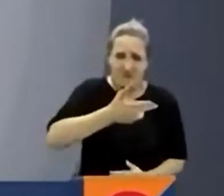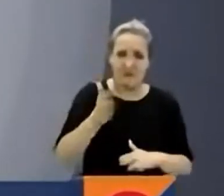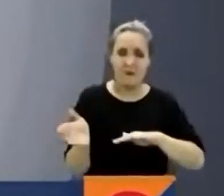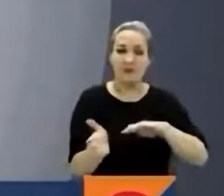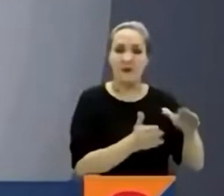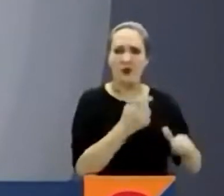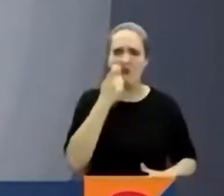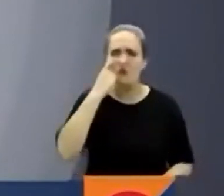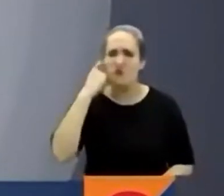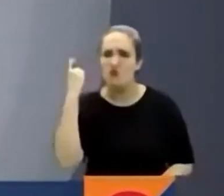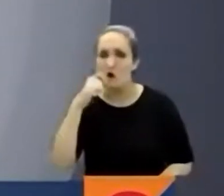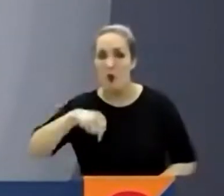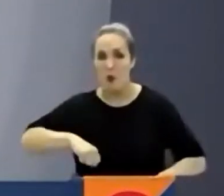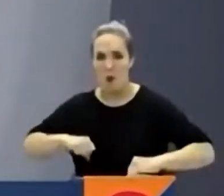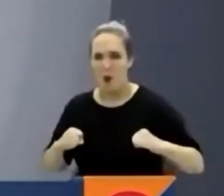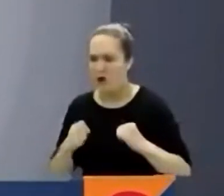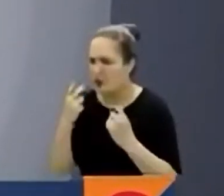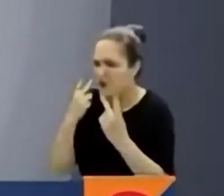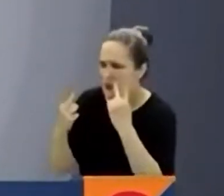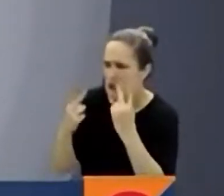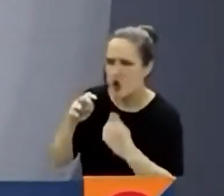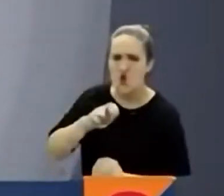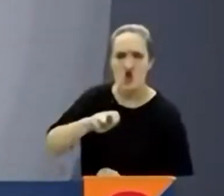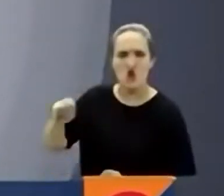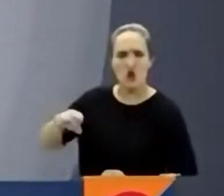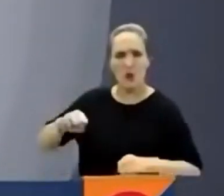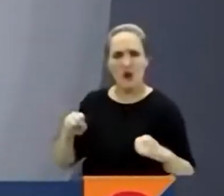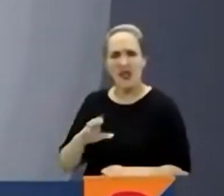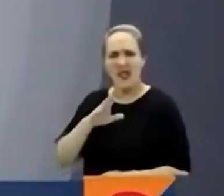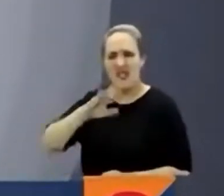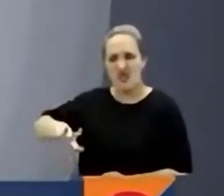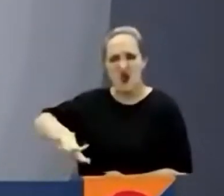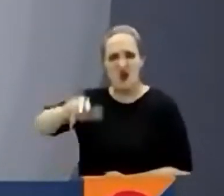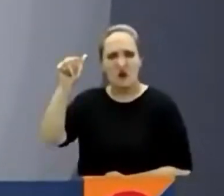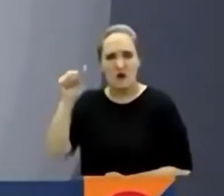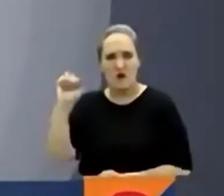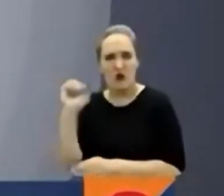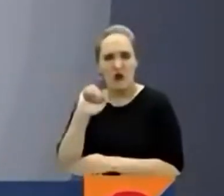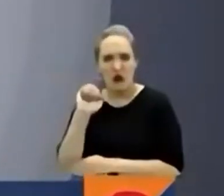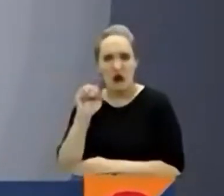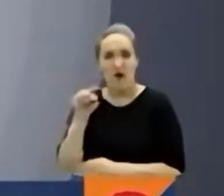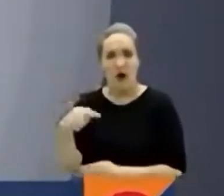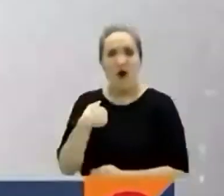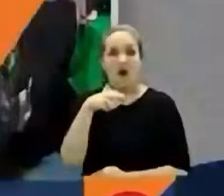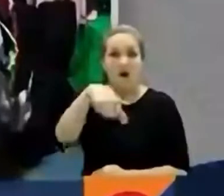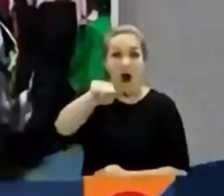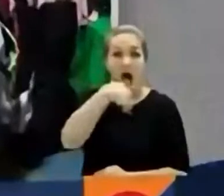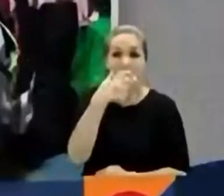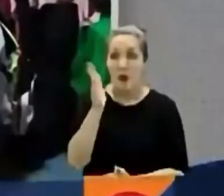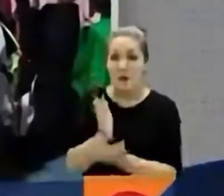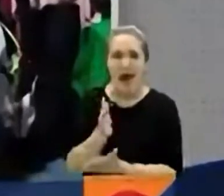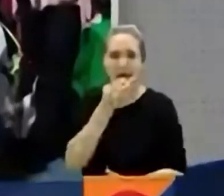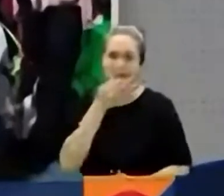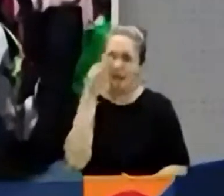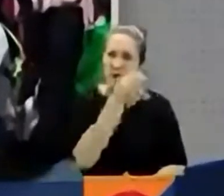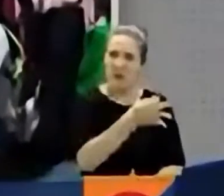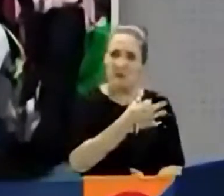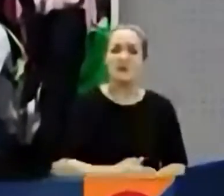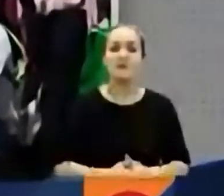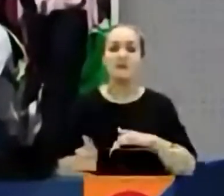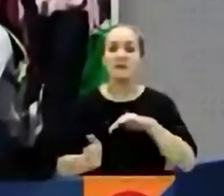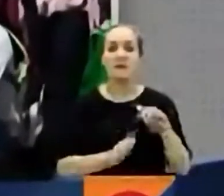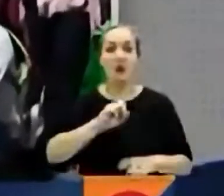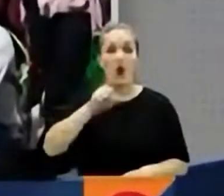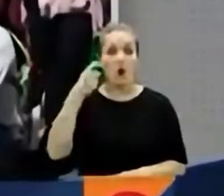de ladrones que robó a conductores en el norte de Bogotá. Autoridades piden a las víctimas denunciar. Gobierno Petro